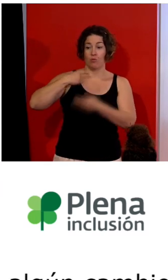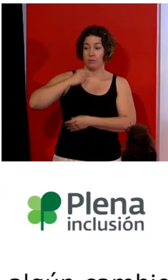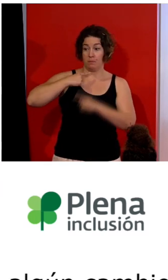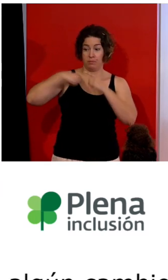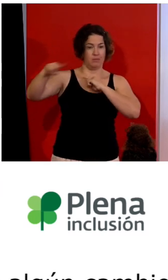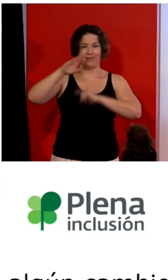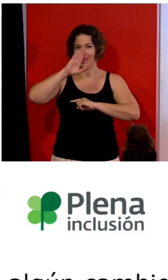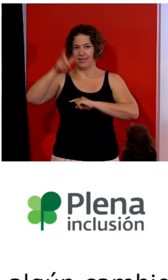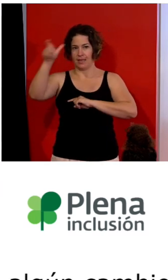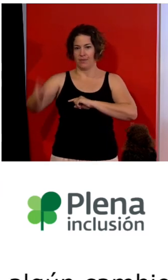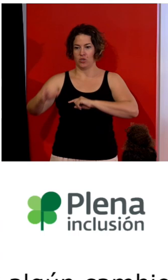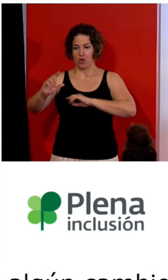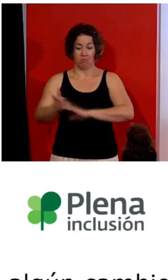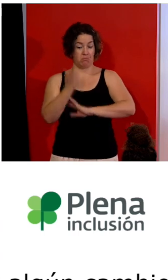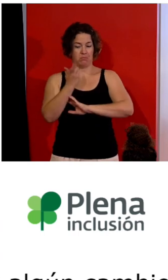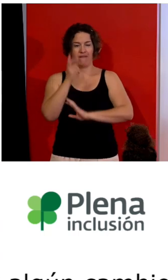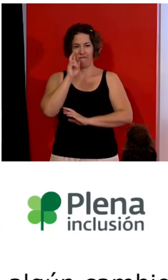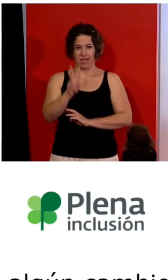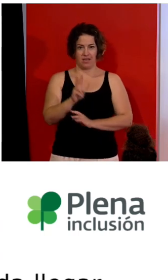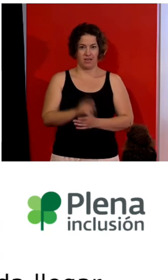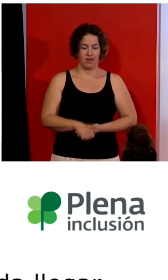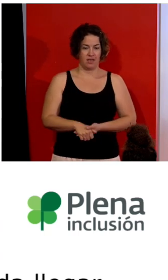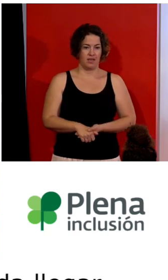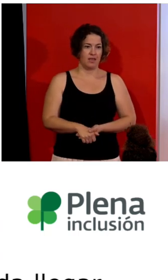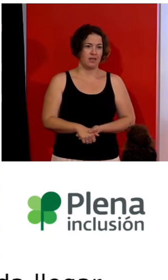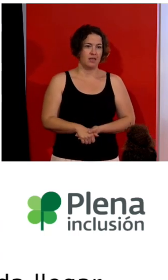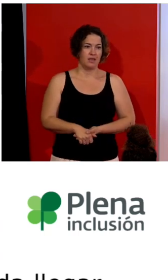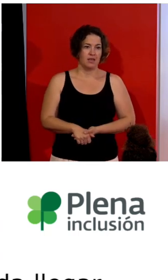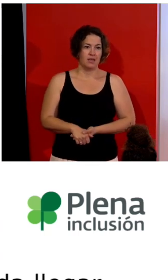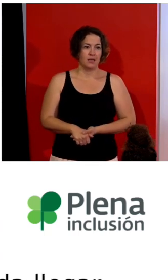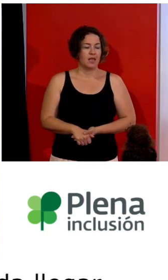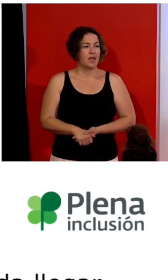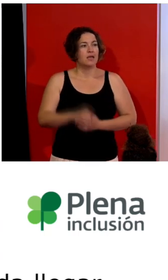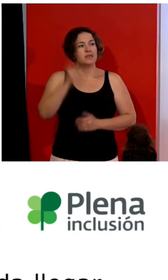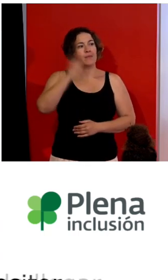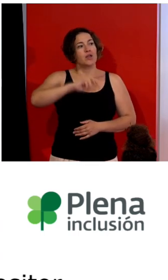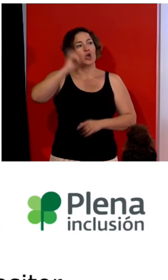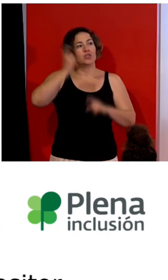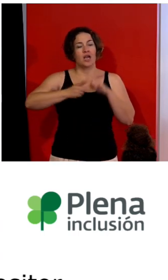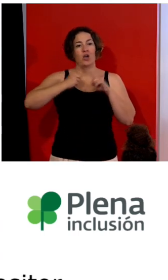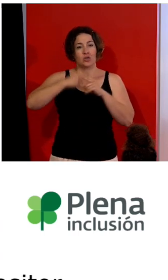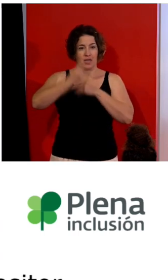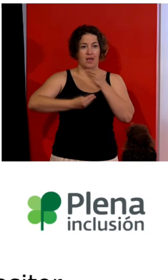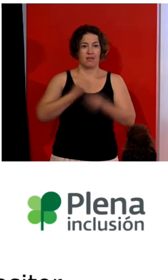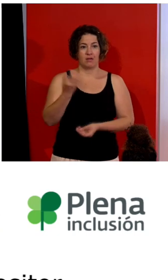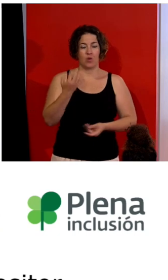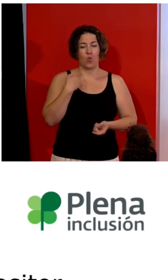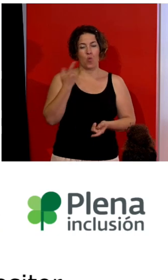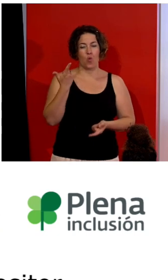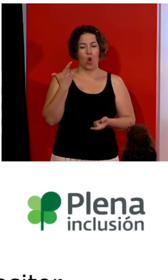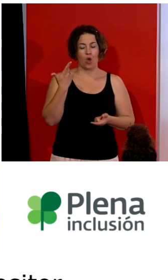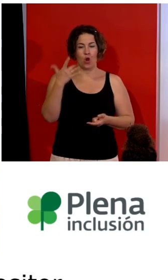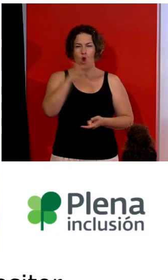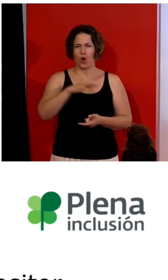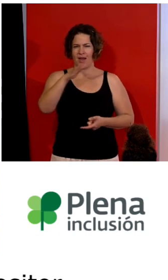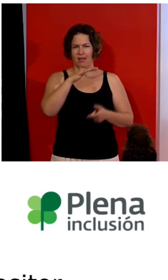llegar directamente esta información al opositor. También otra de las cosas que vamos a hacer es tener un localizador de